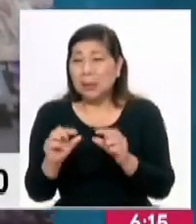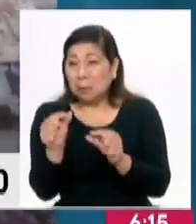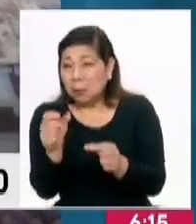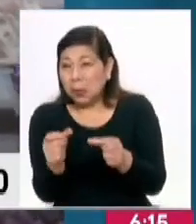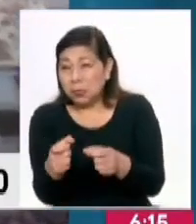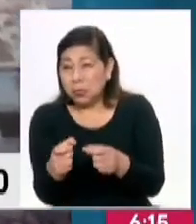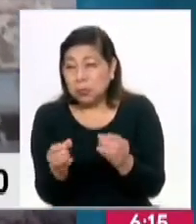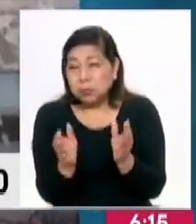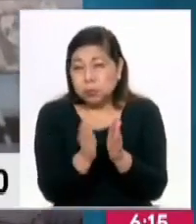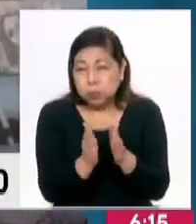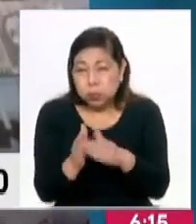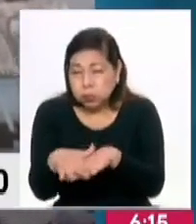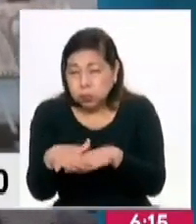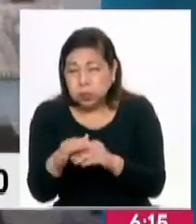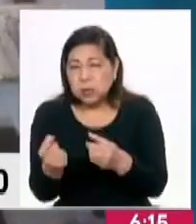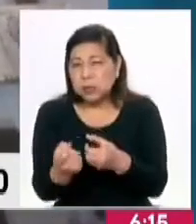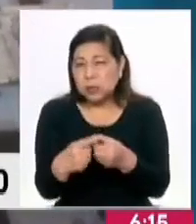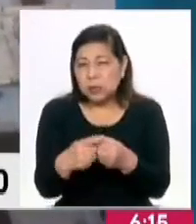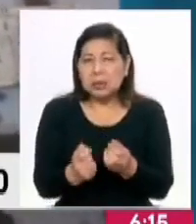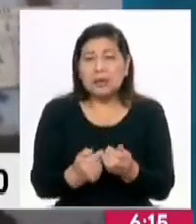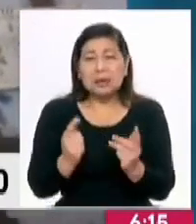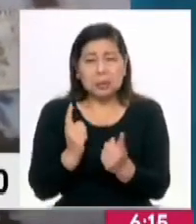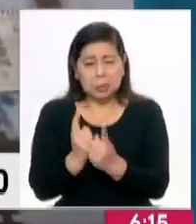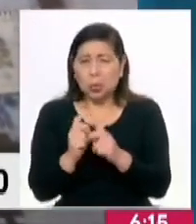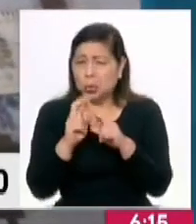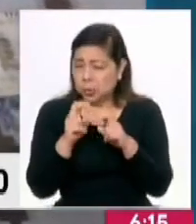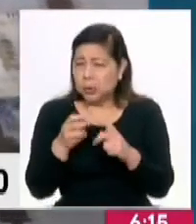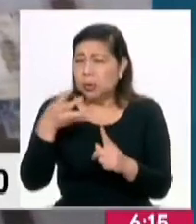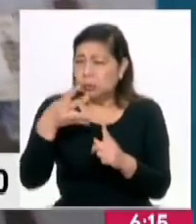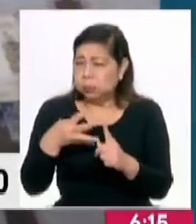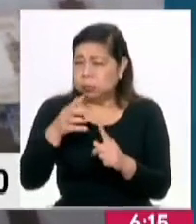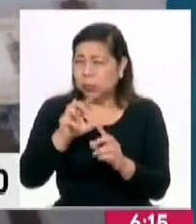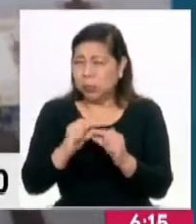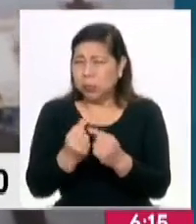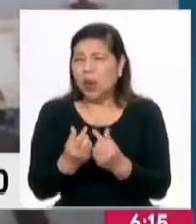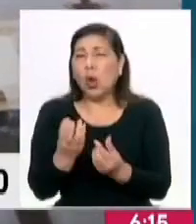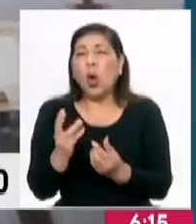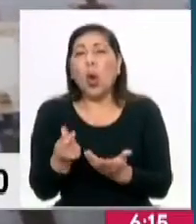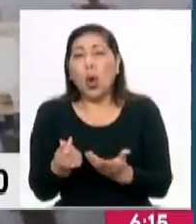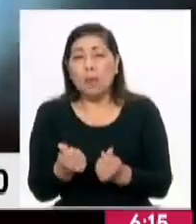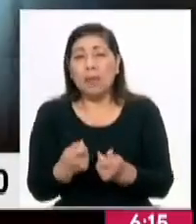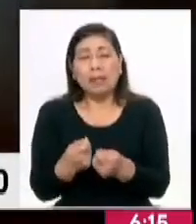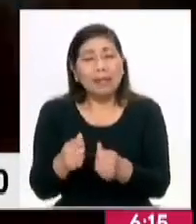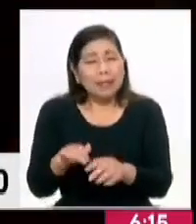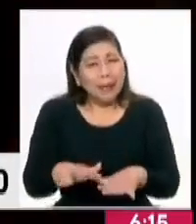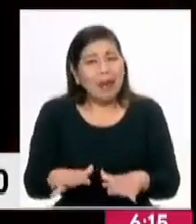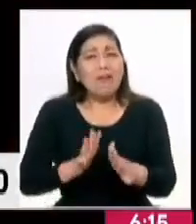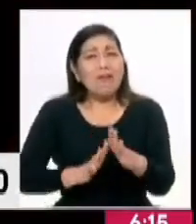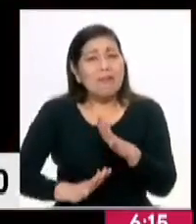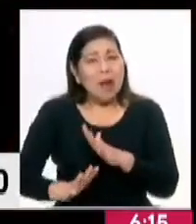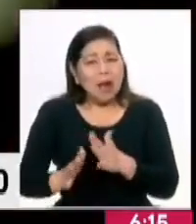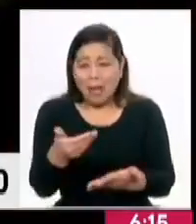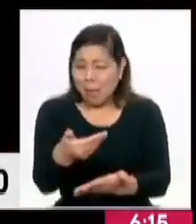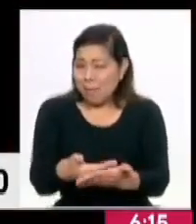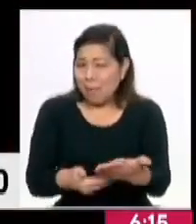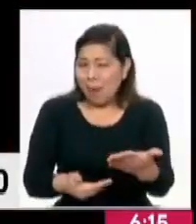perfectamente estructurada y sus integrantes afrontarán investigaciones por usurpación agravada, falsificación de